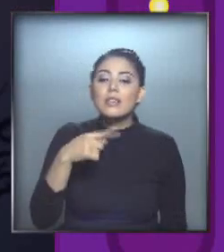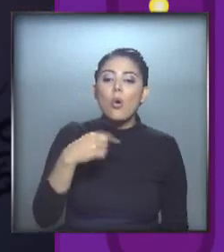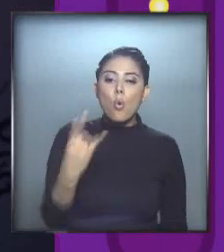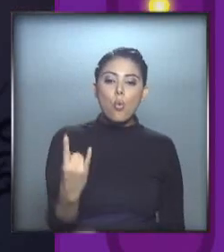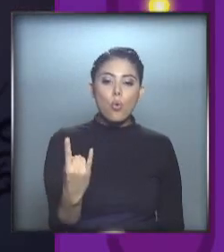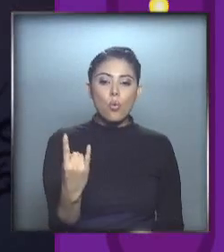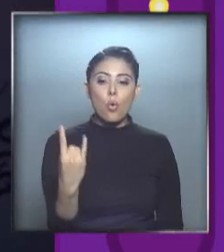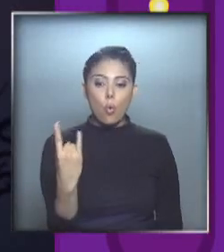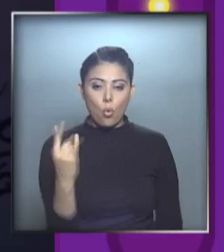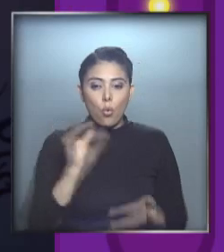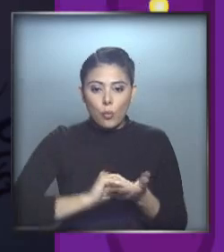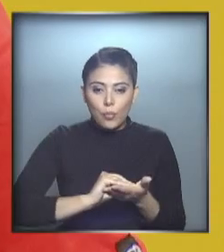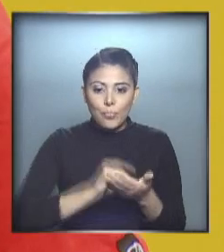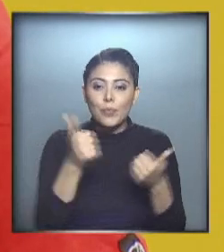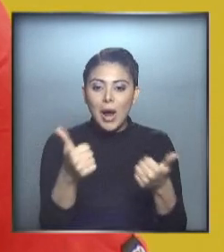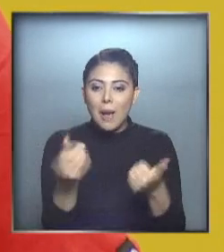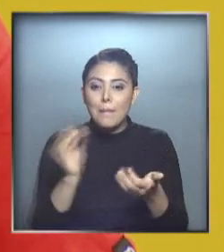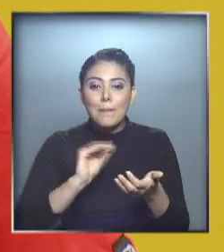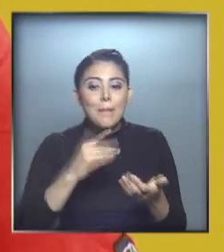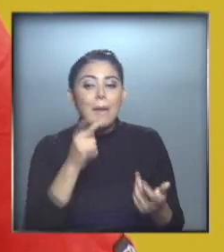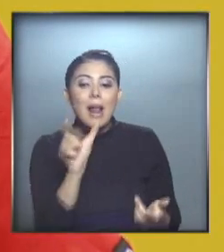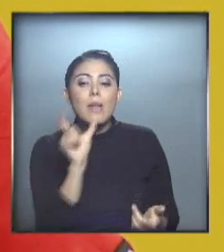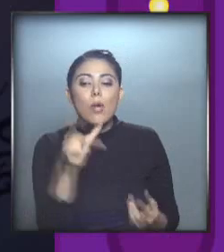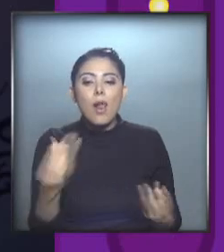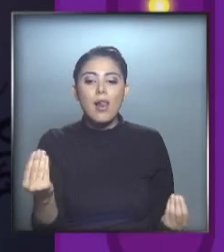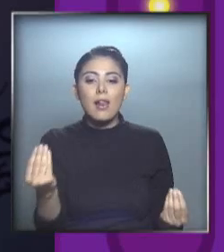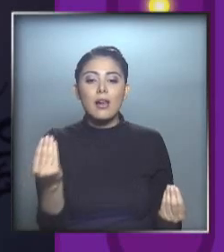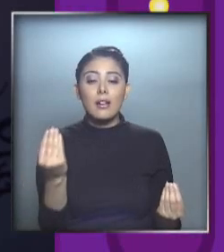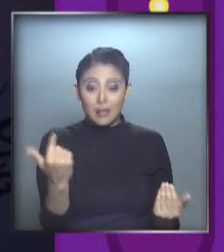La U. ¿Qué palabra es?